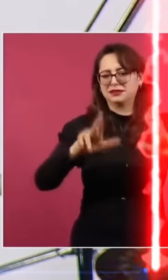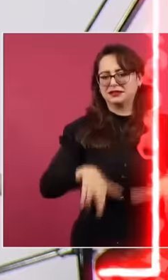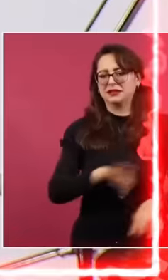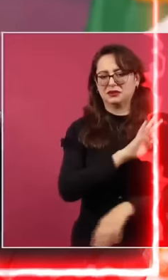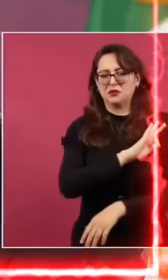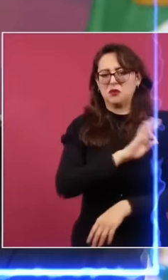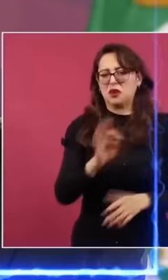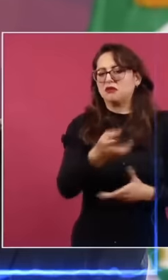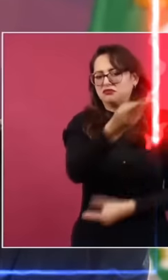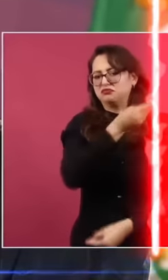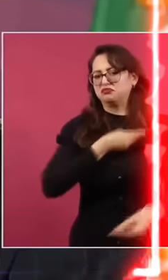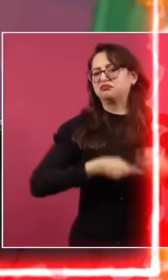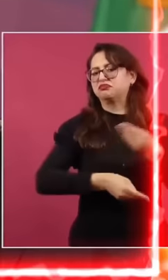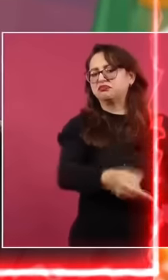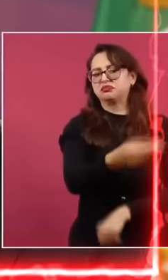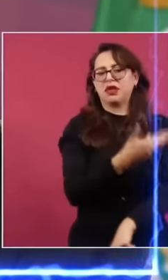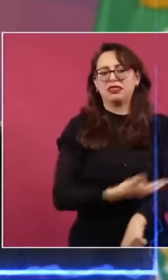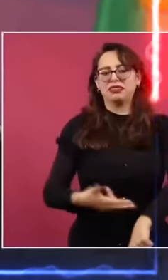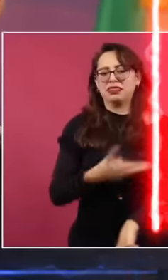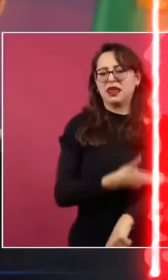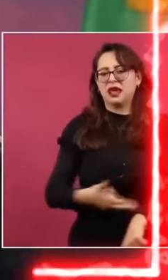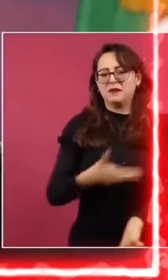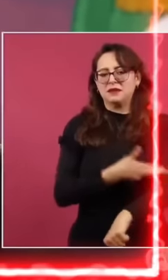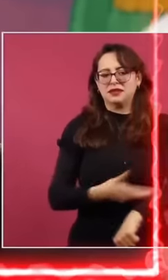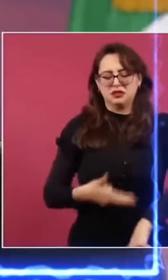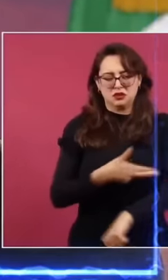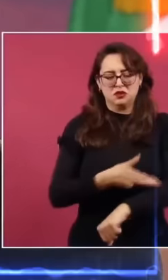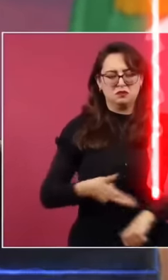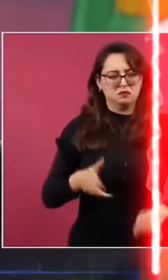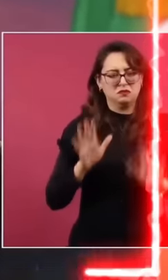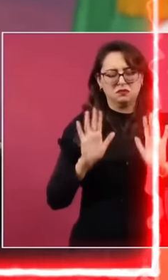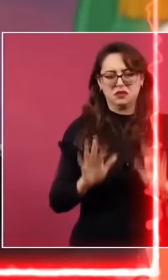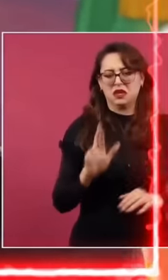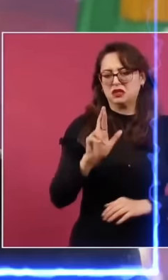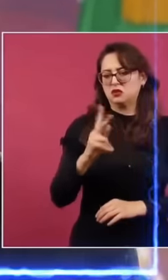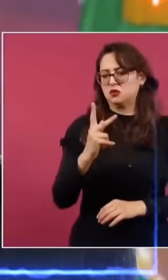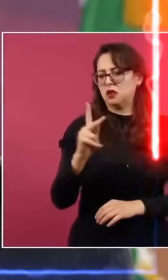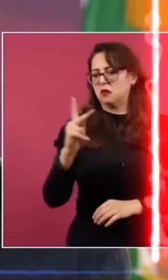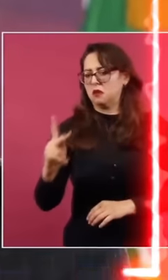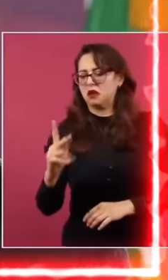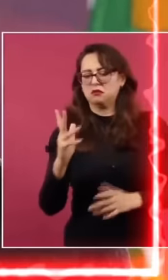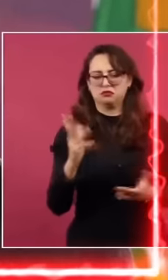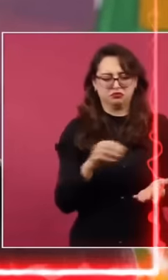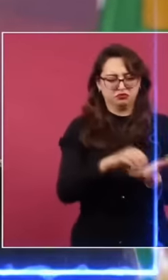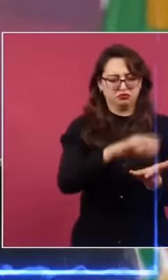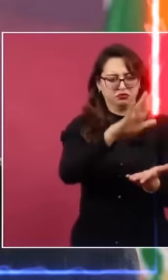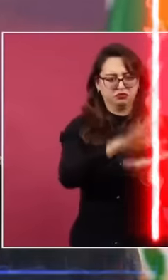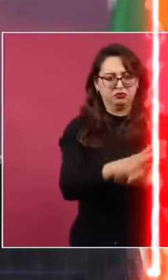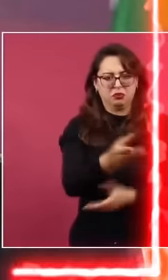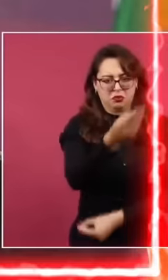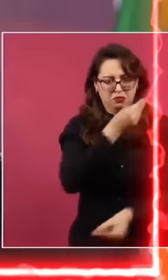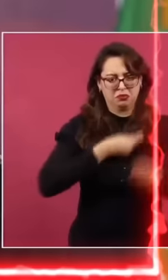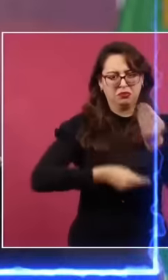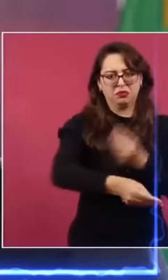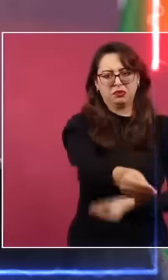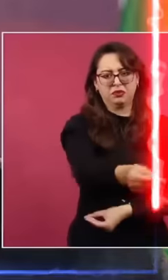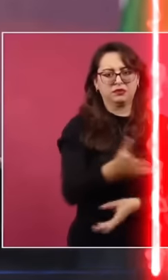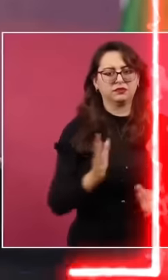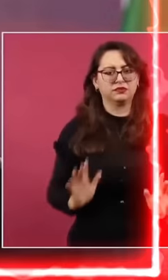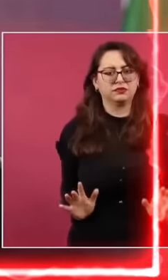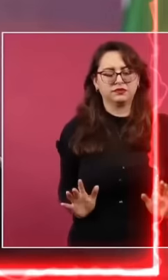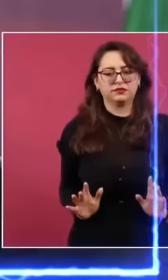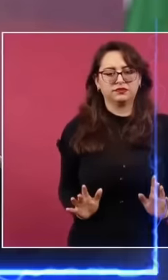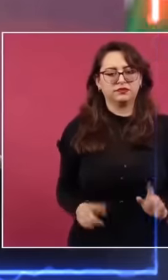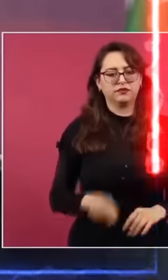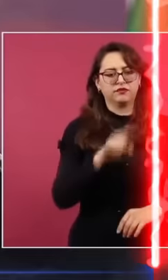cuestión nada más de ir a los registros públicos de la propiedad y decir ya todo lo que